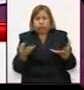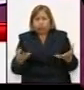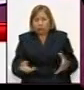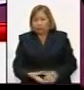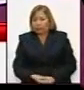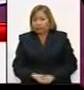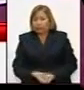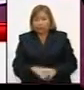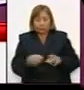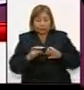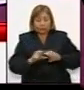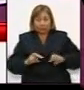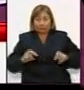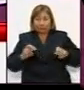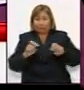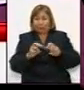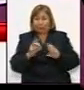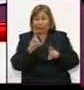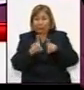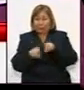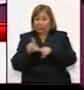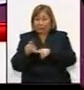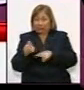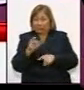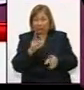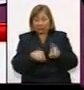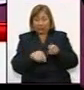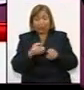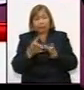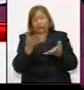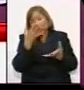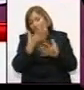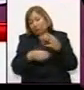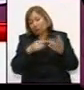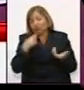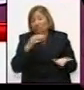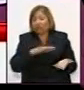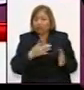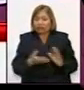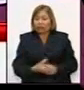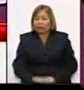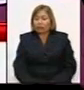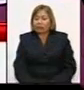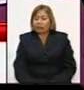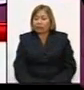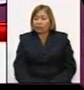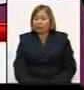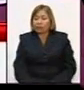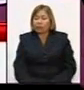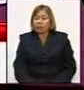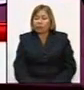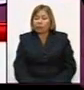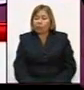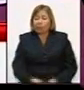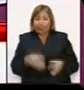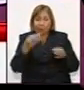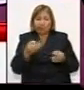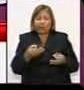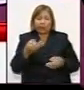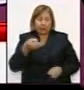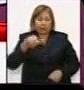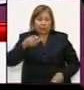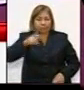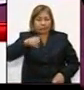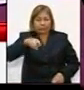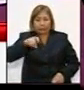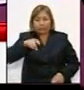de parlamentarios, algunos de los cuales inclusive ya han desaparecido, porque de verdad se necesita